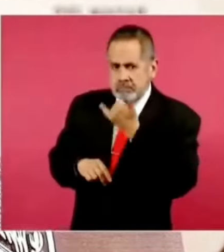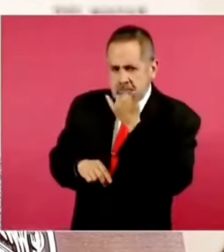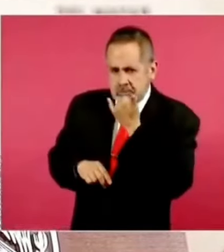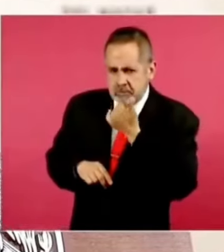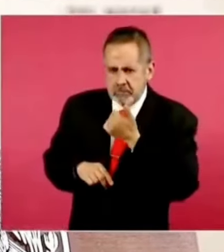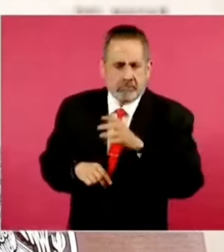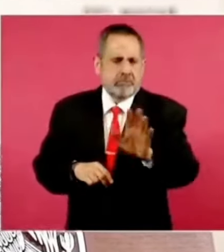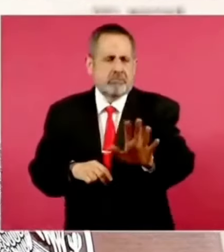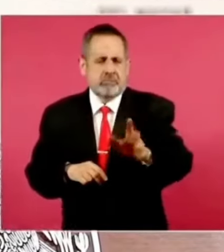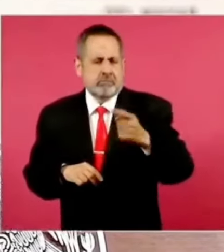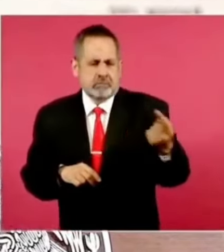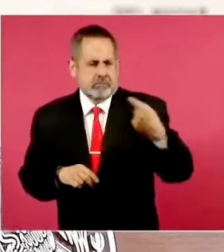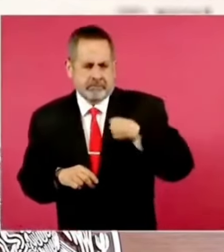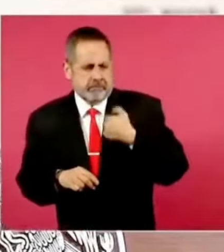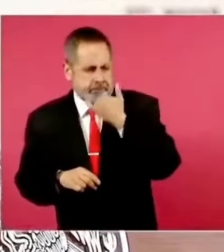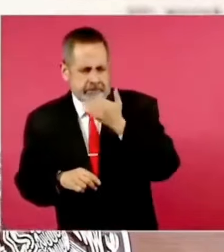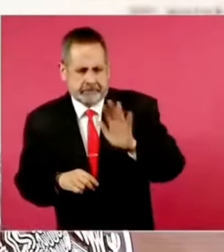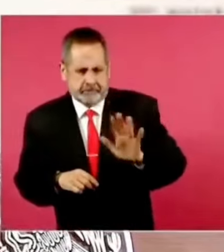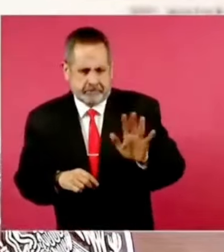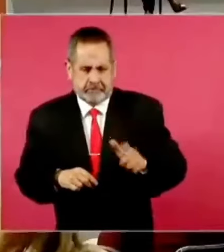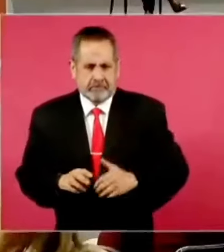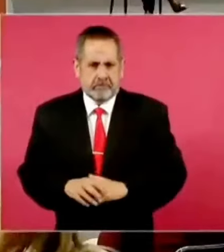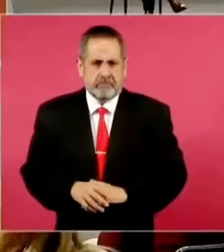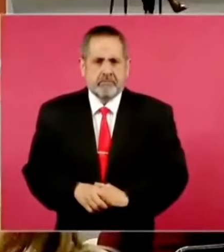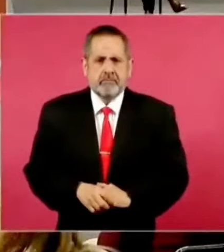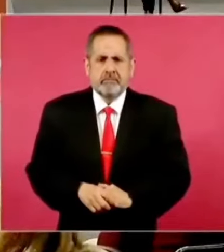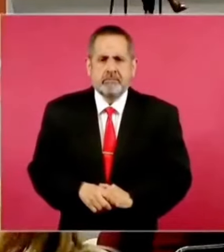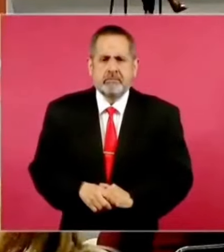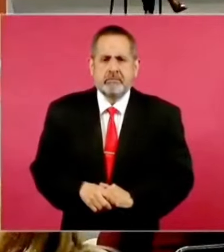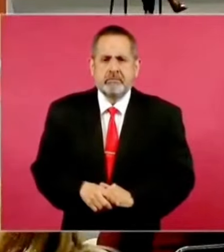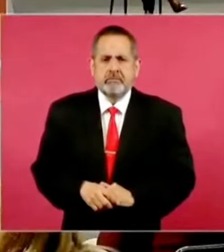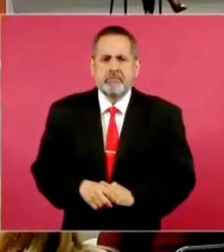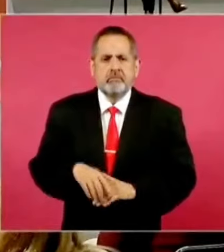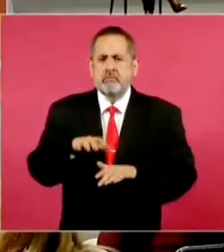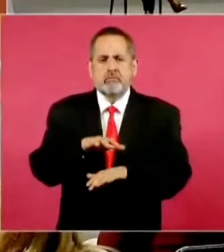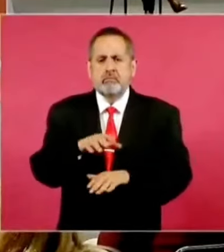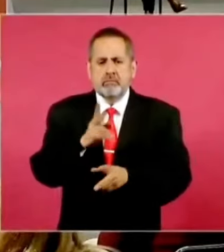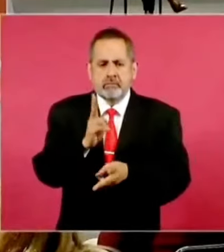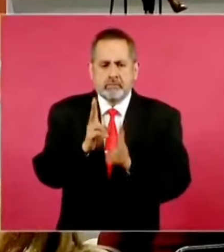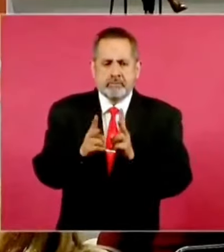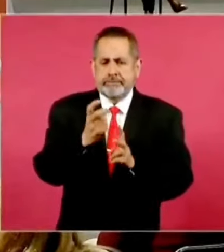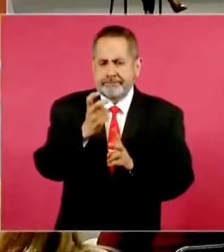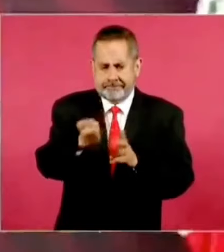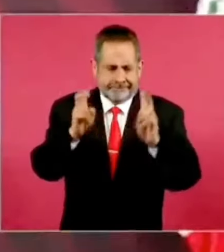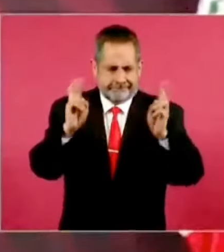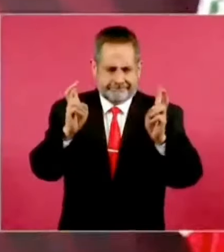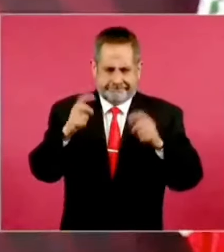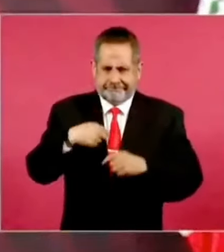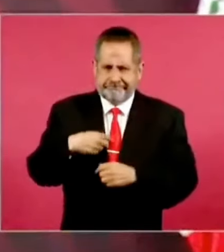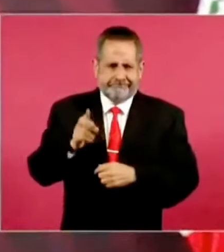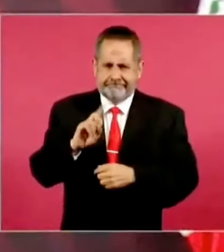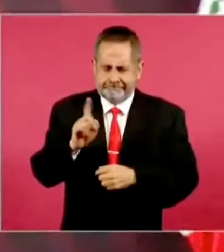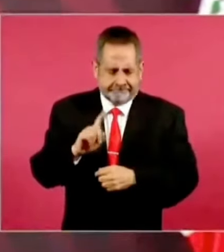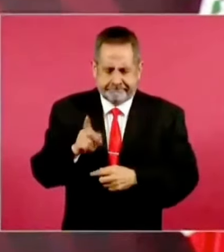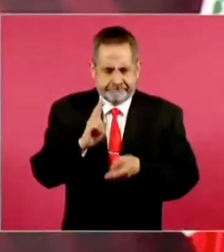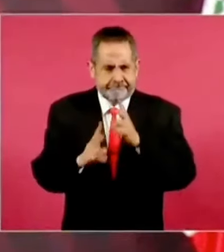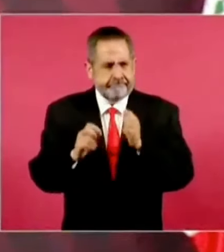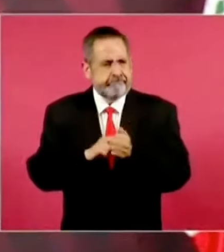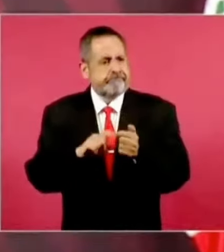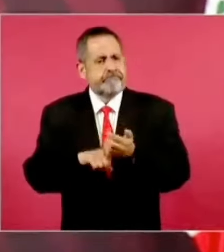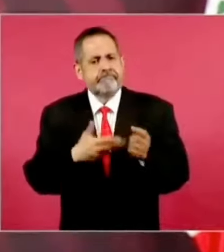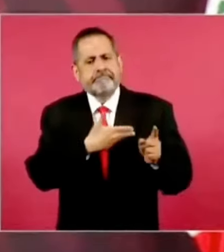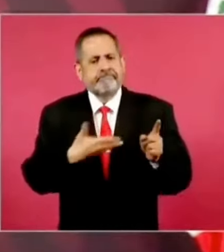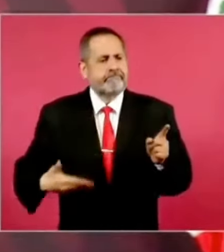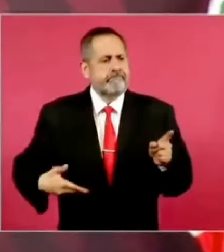no no no no no no hablé de ese tema con el presidente